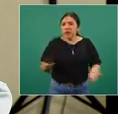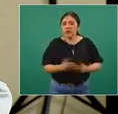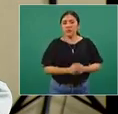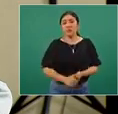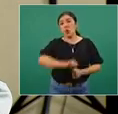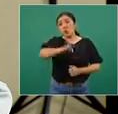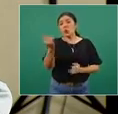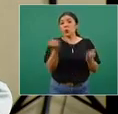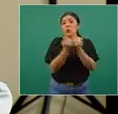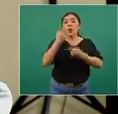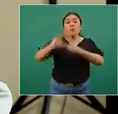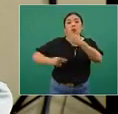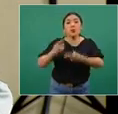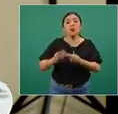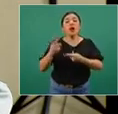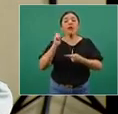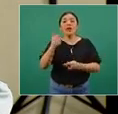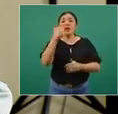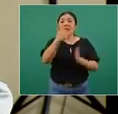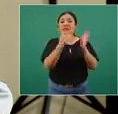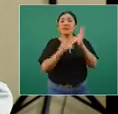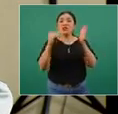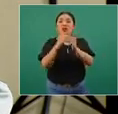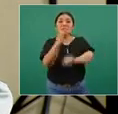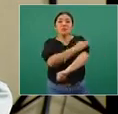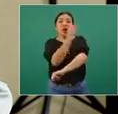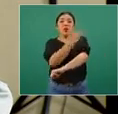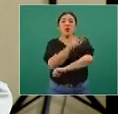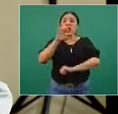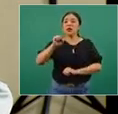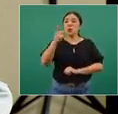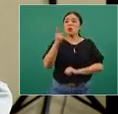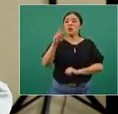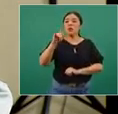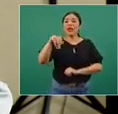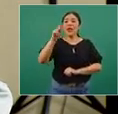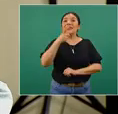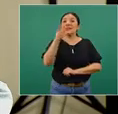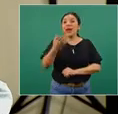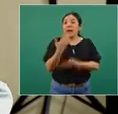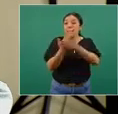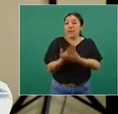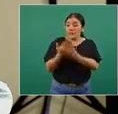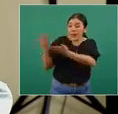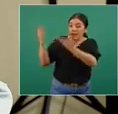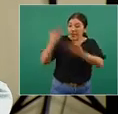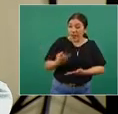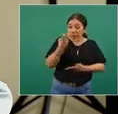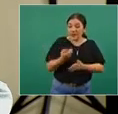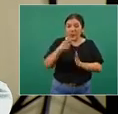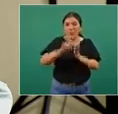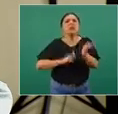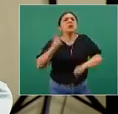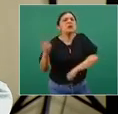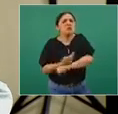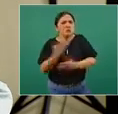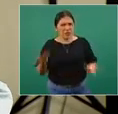También nos preguntan sobre los 6 millones de vacunas de Sputnik que se tenían esperados llegar este mes, ¿no? ¿Qué ha pasado con